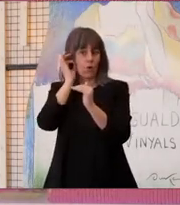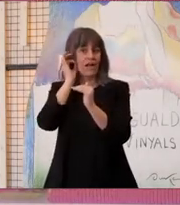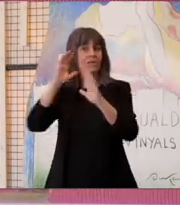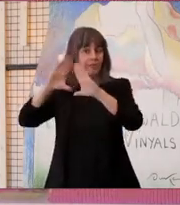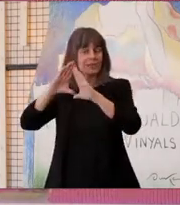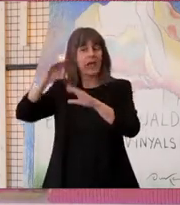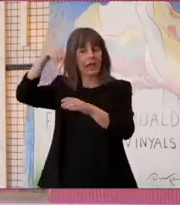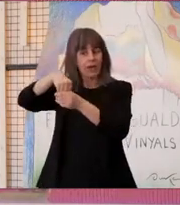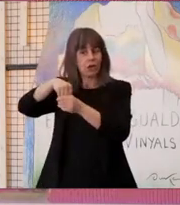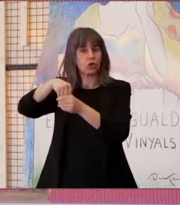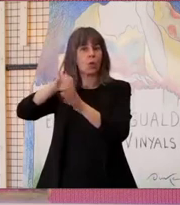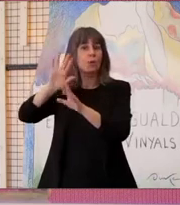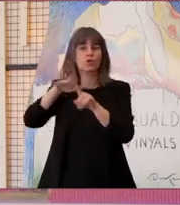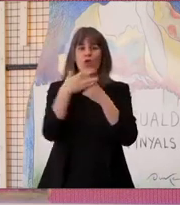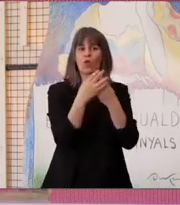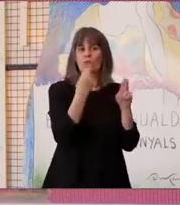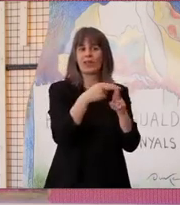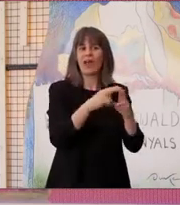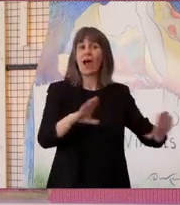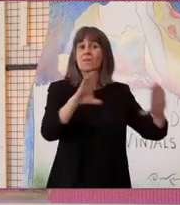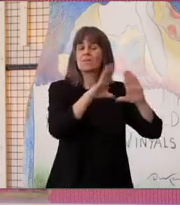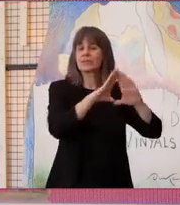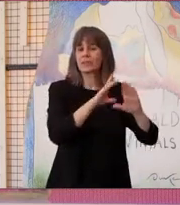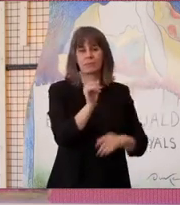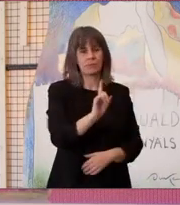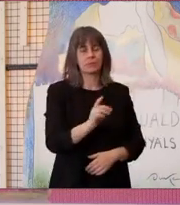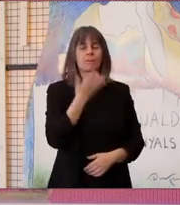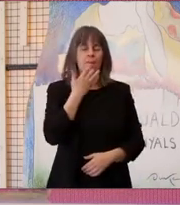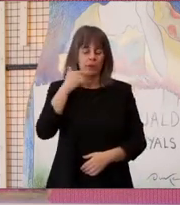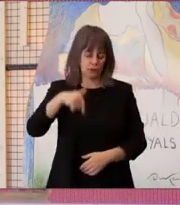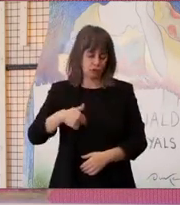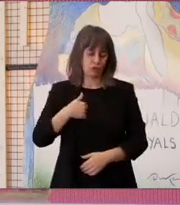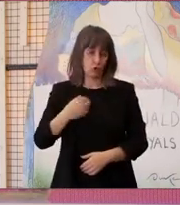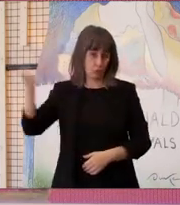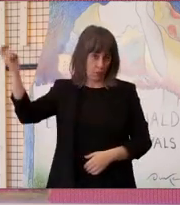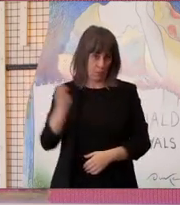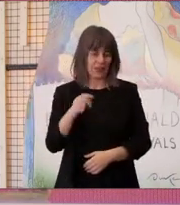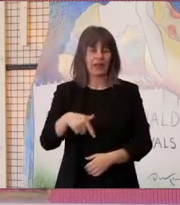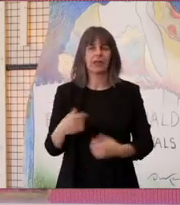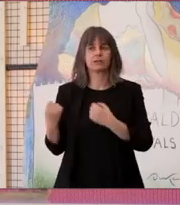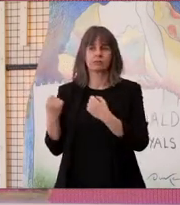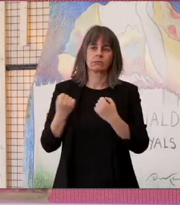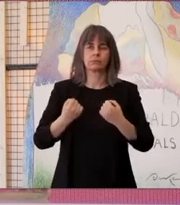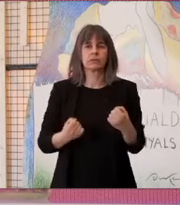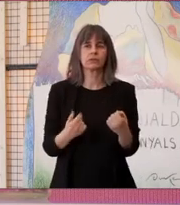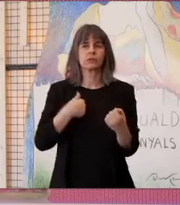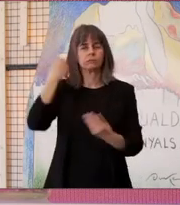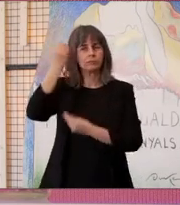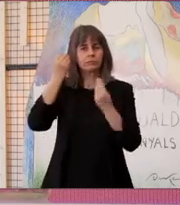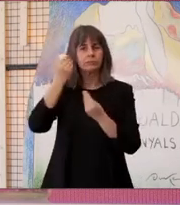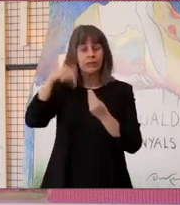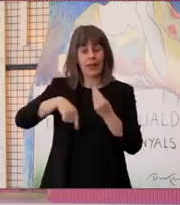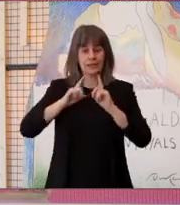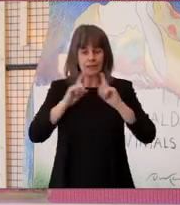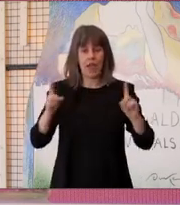sean feministas Mira este año estaba pensando cuando venía para acá se cumple el 40 aniversario de